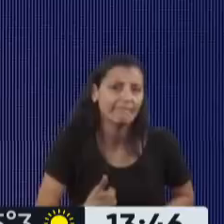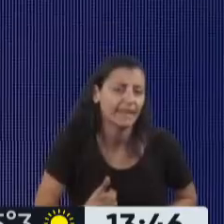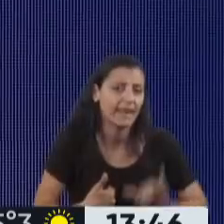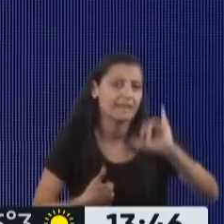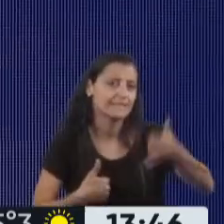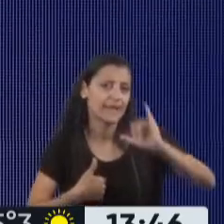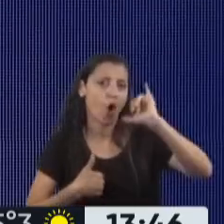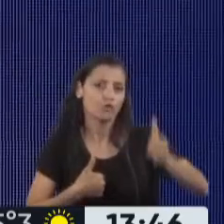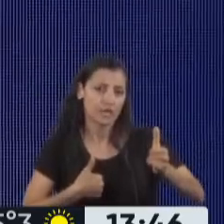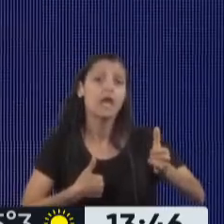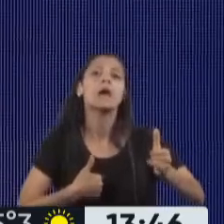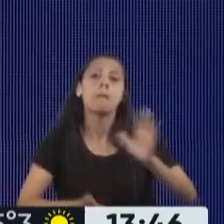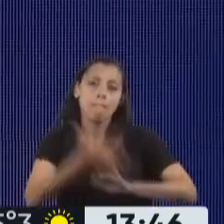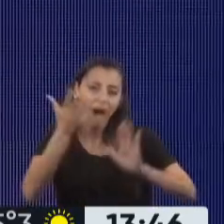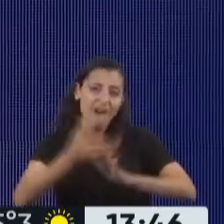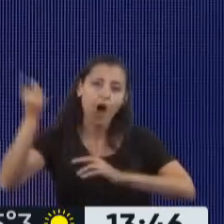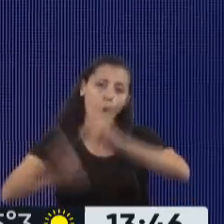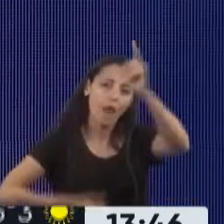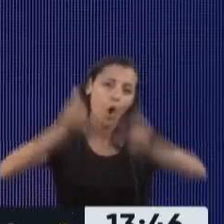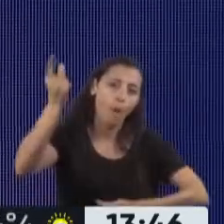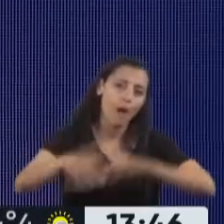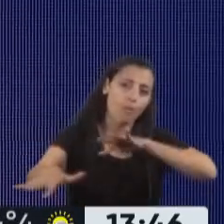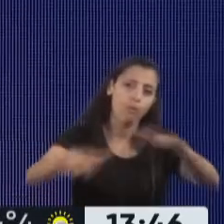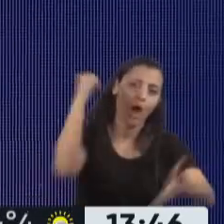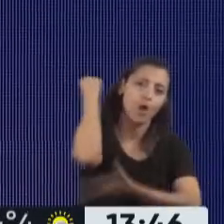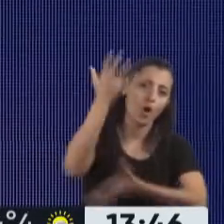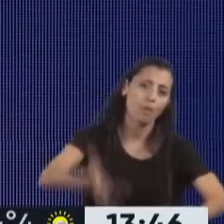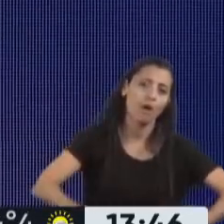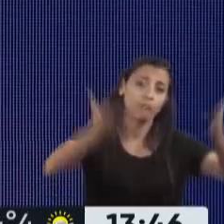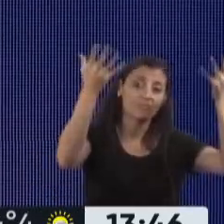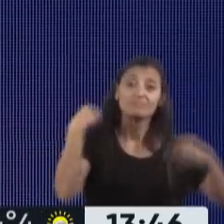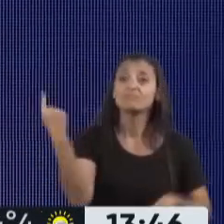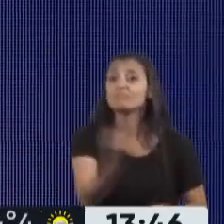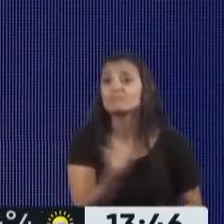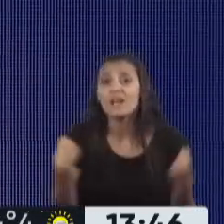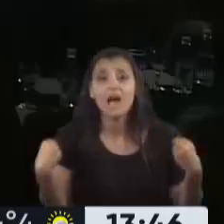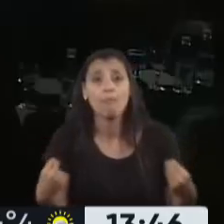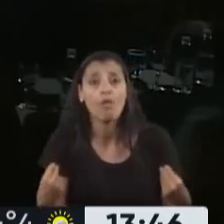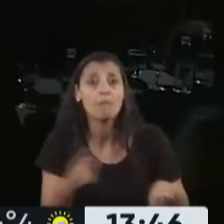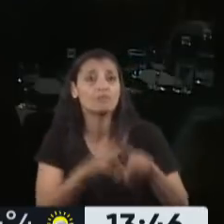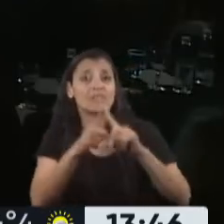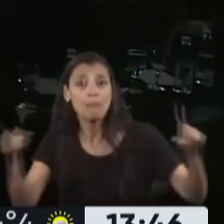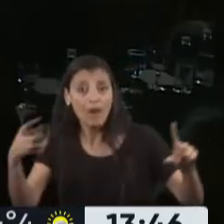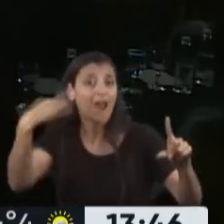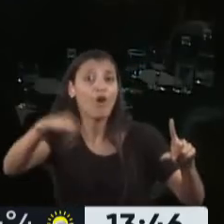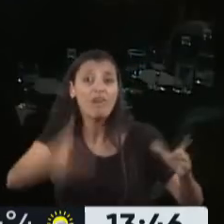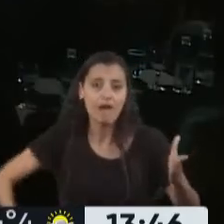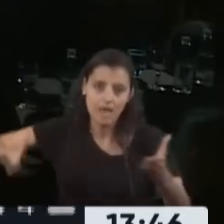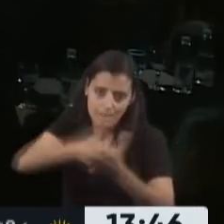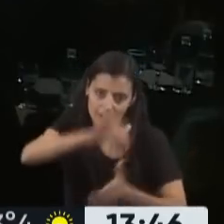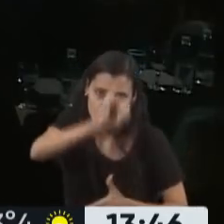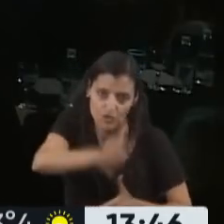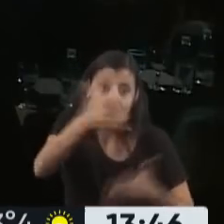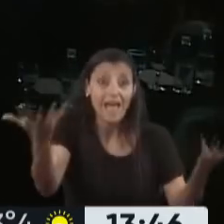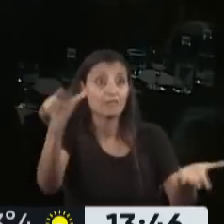Argentina es un activo para comprar, estar comprado largo. ¿Y qué se puede hacer para estar comprando largo? Es hacer inversiones reales. Por lo